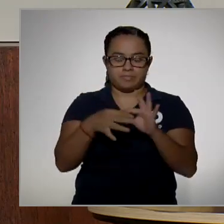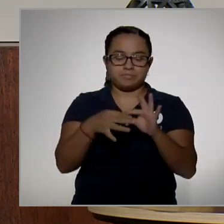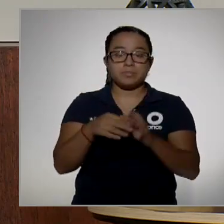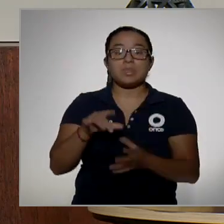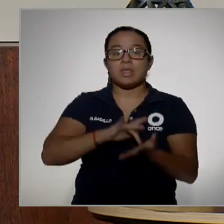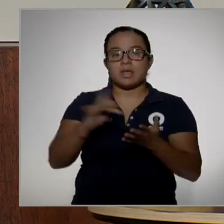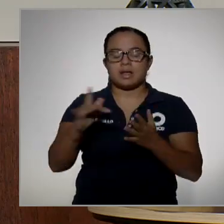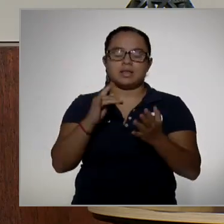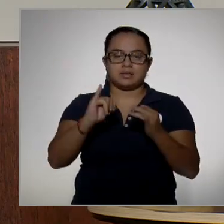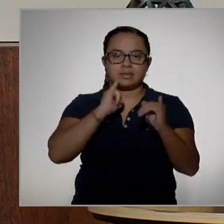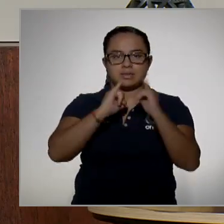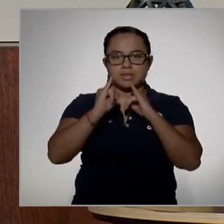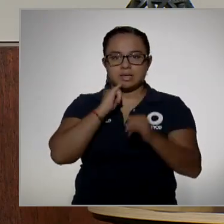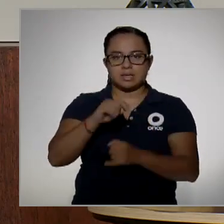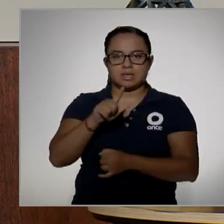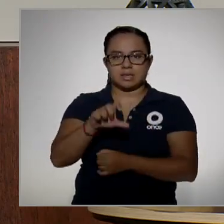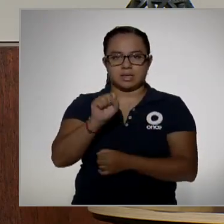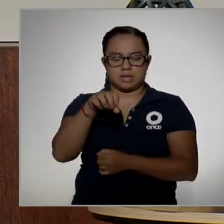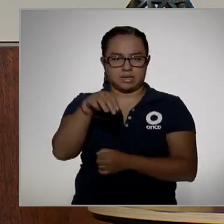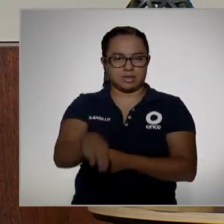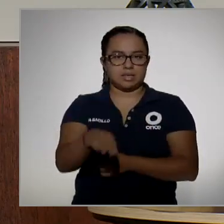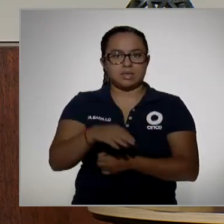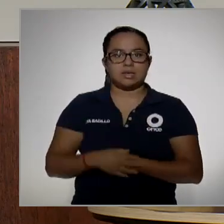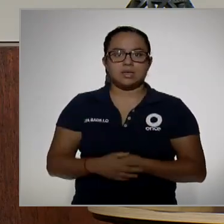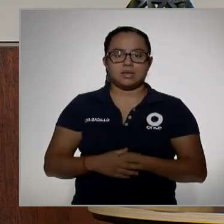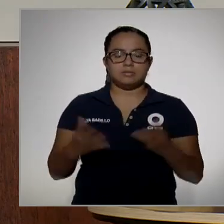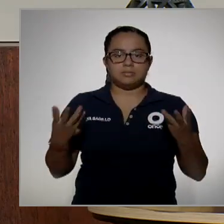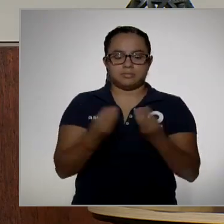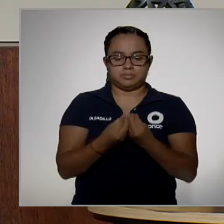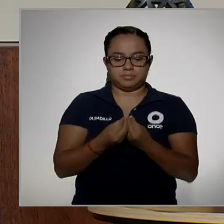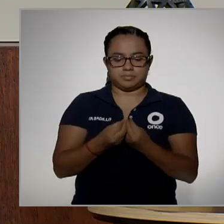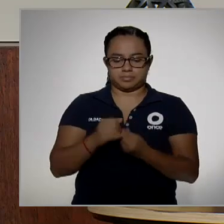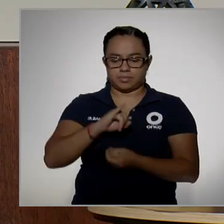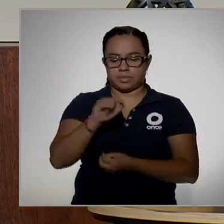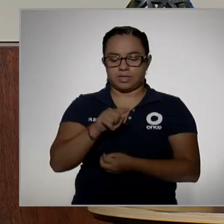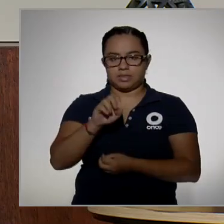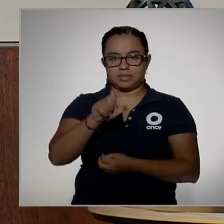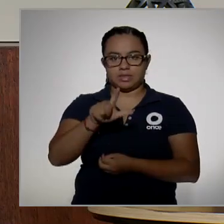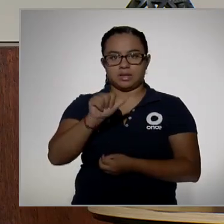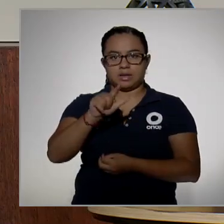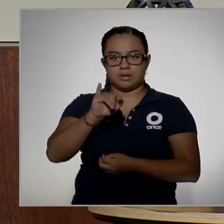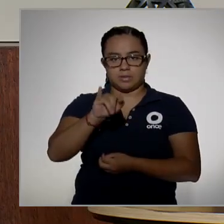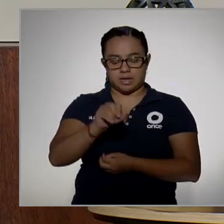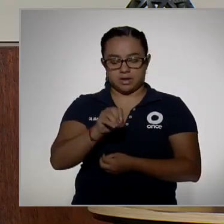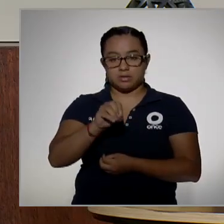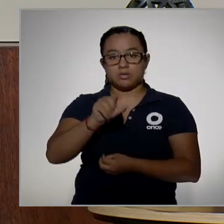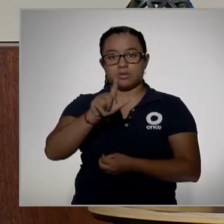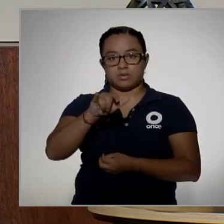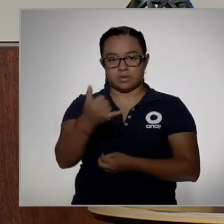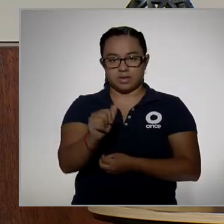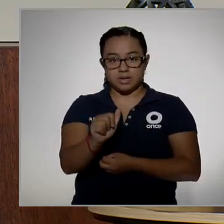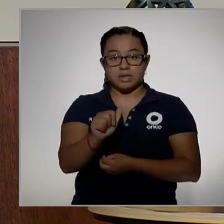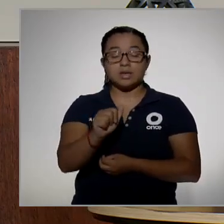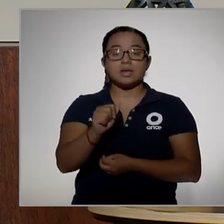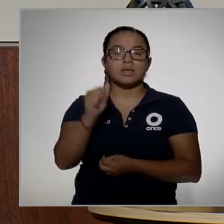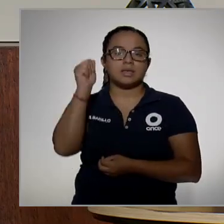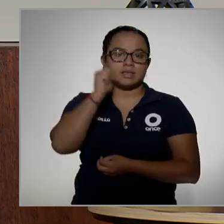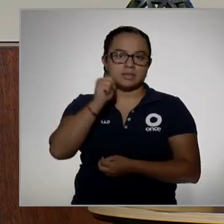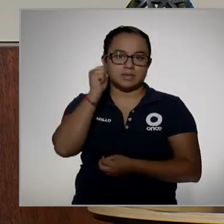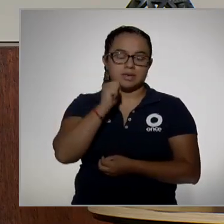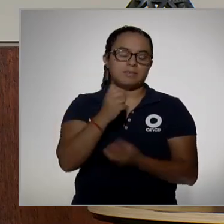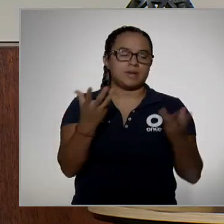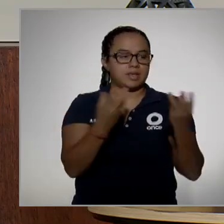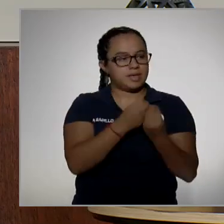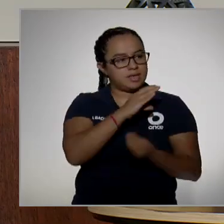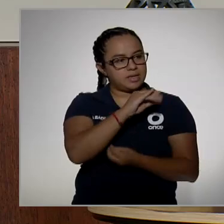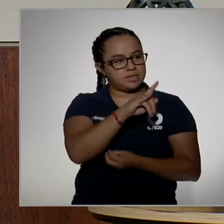todos los lunes a nuestros intérpretes de lengua de señas mexicana que están con nosotros el día de hoy es el canela alberto mujica y abadillo y como siempre si tal